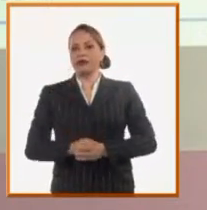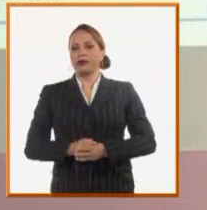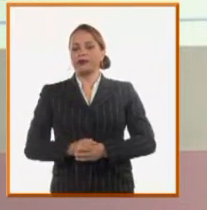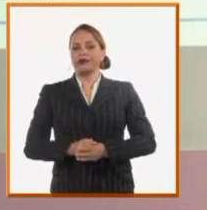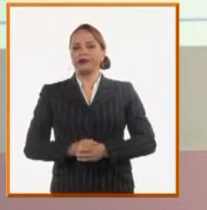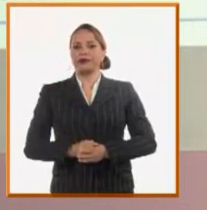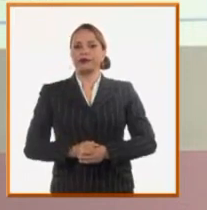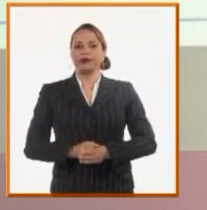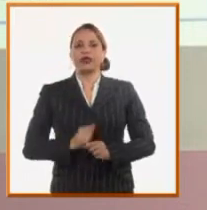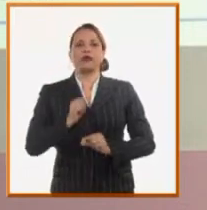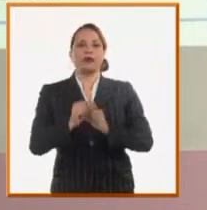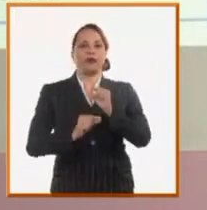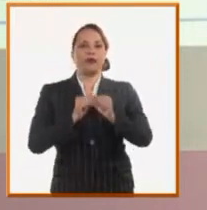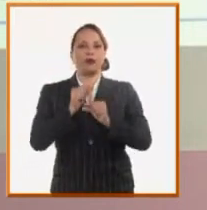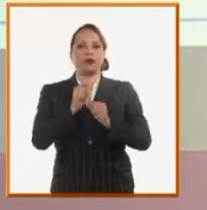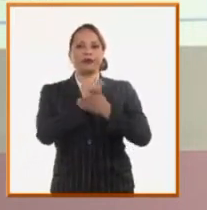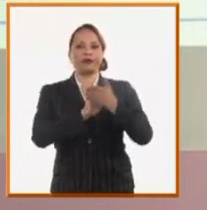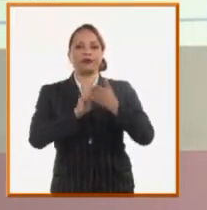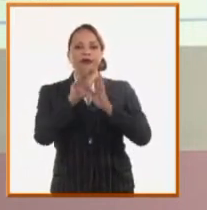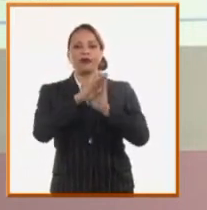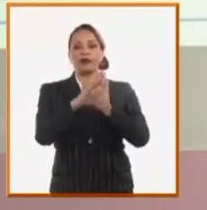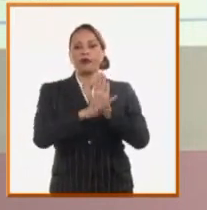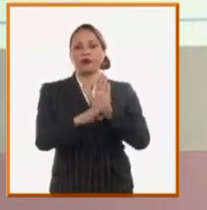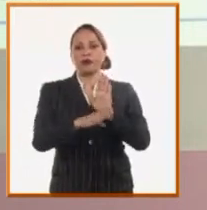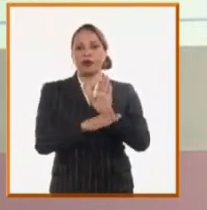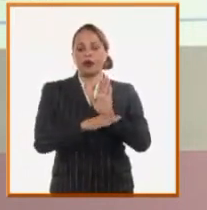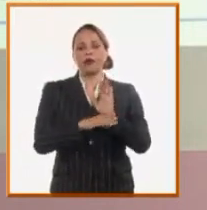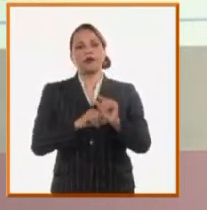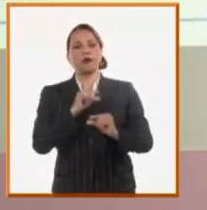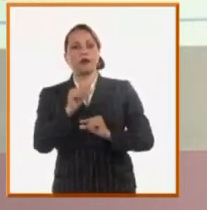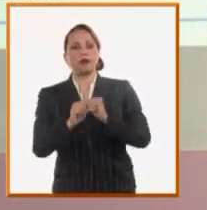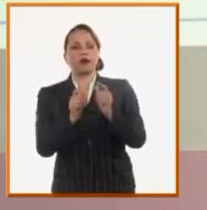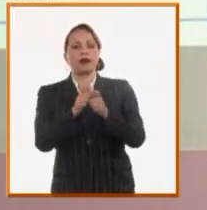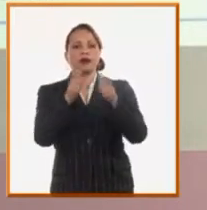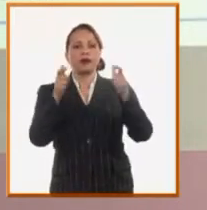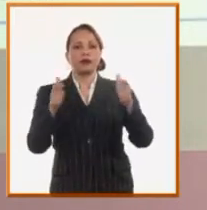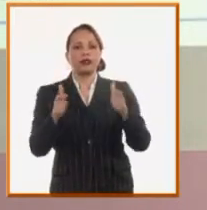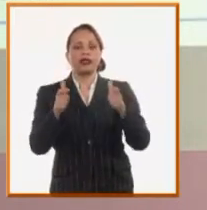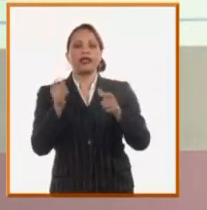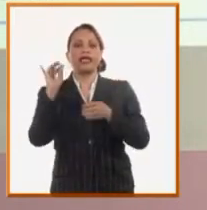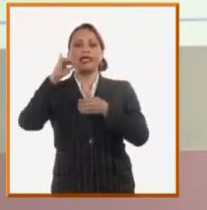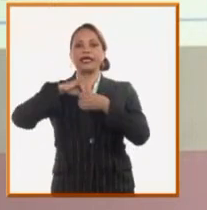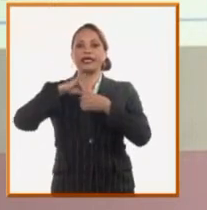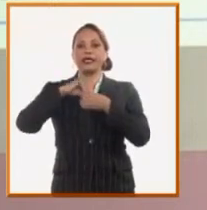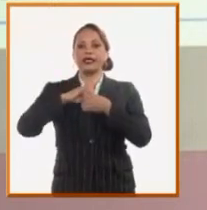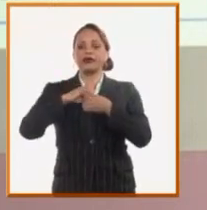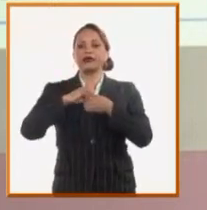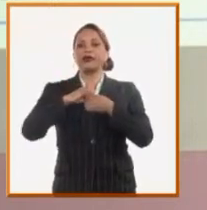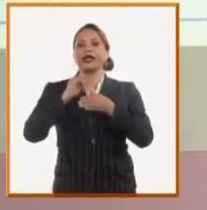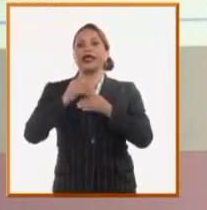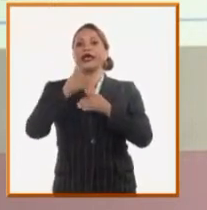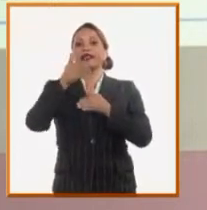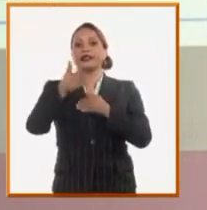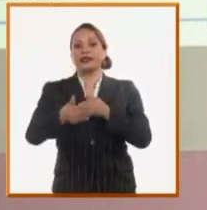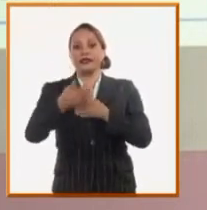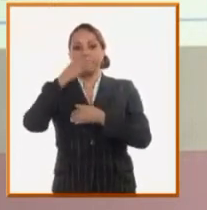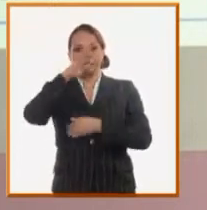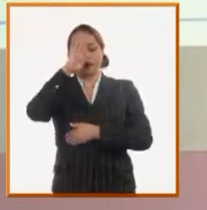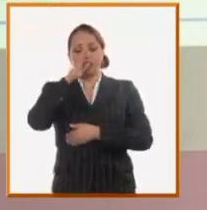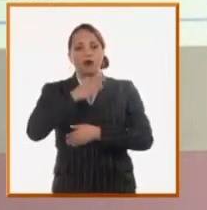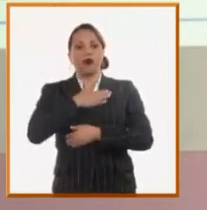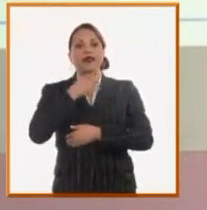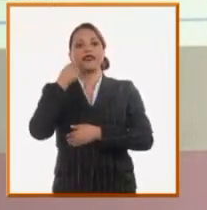avanzar en la implementación del programa de estabilización macroeconómica, incrementar y diversificar los ingresos externos del país. No solo es incrementar, hay